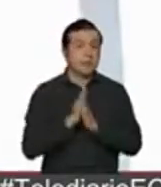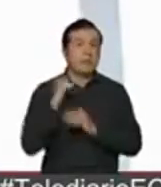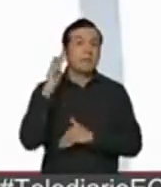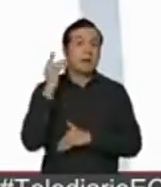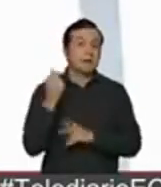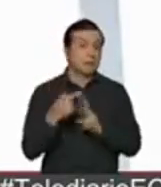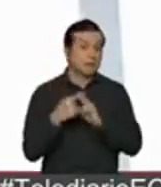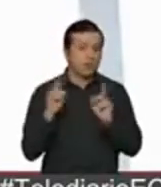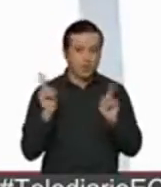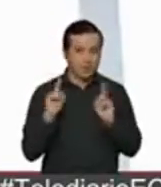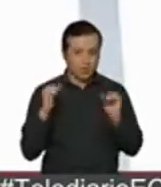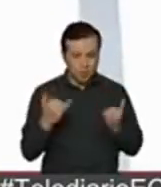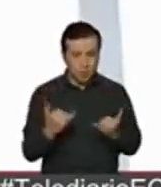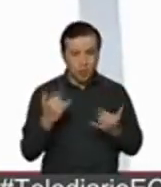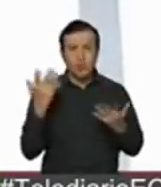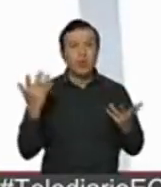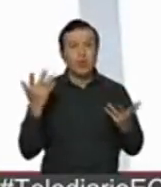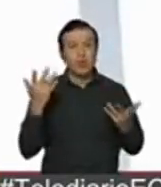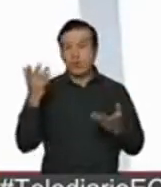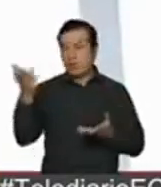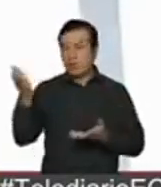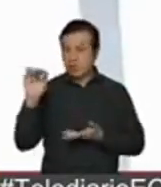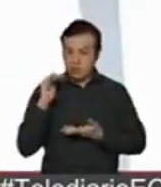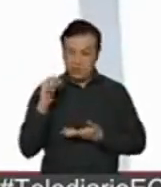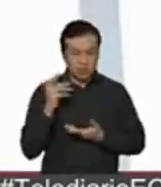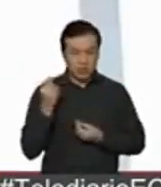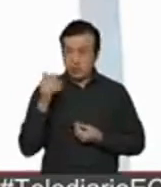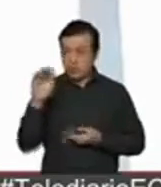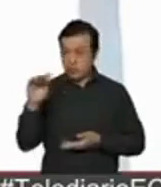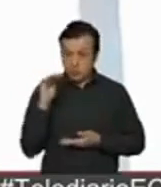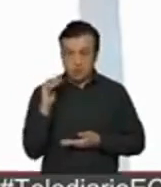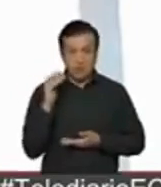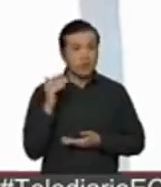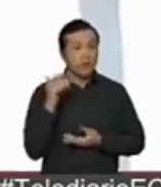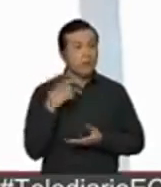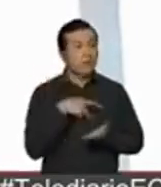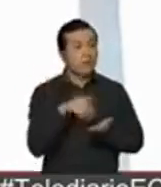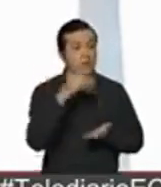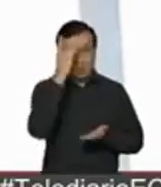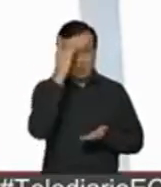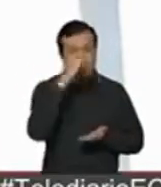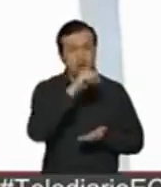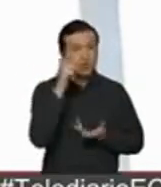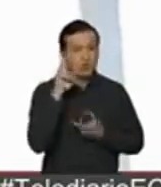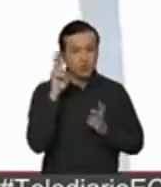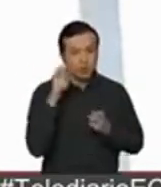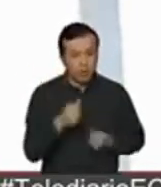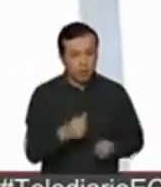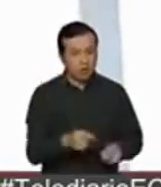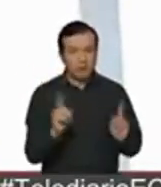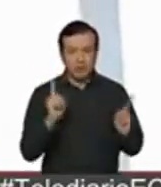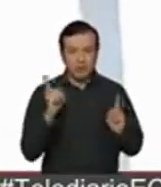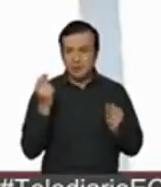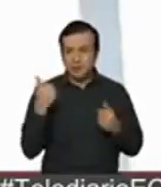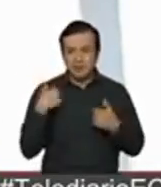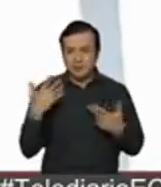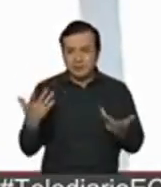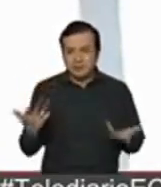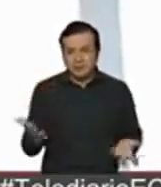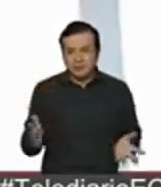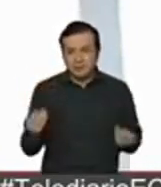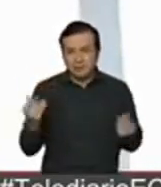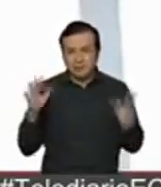significa que ahora podemos utilizar esos recursos que antes iban a destinar al pago de la deuda para otros fines, porque son recursos que tampoco sabíamos